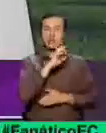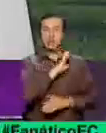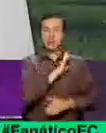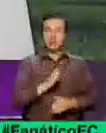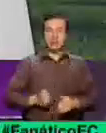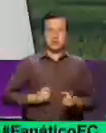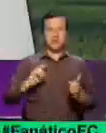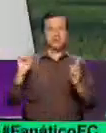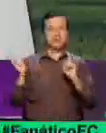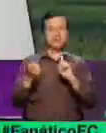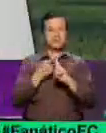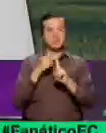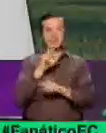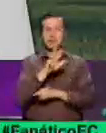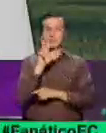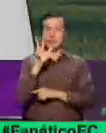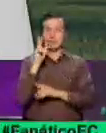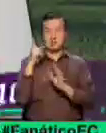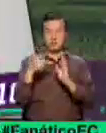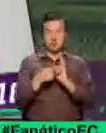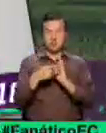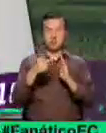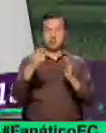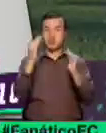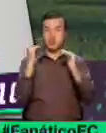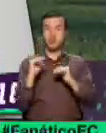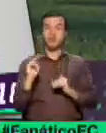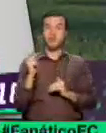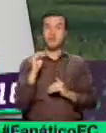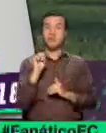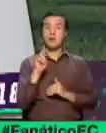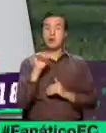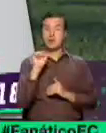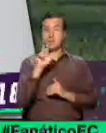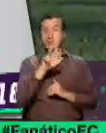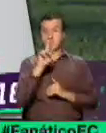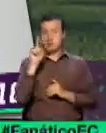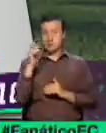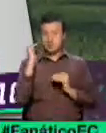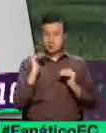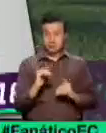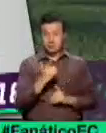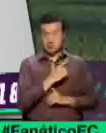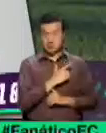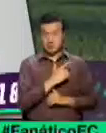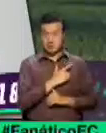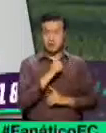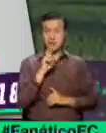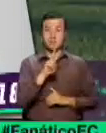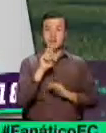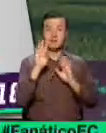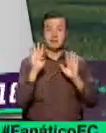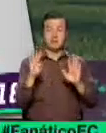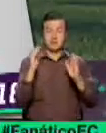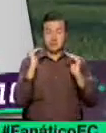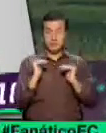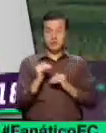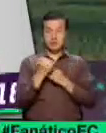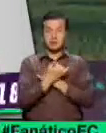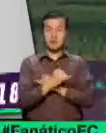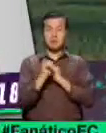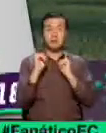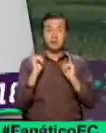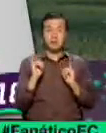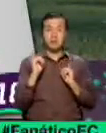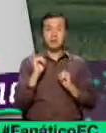en el primer lugar con 33 puntos, seguido de Macará con 31, Liga de Quito y Delfín con 29, Independiente del